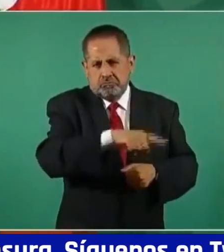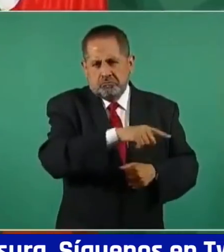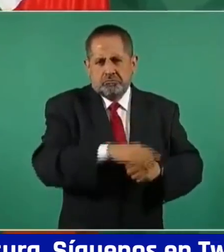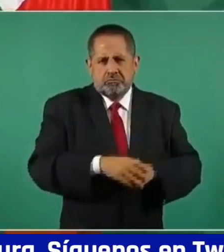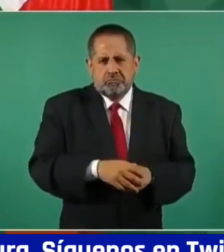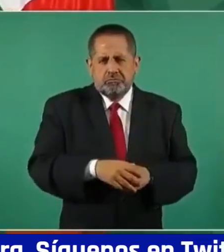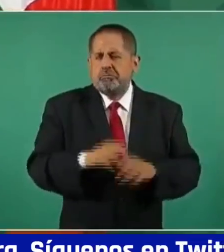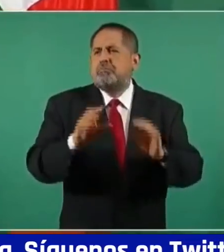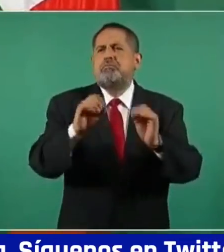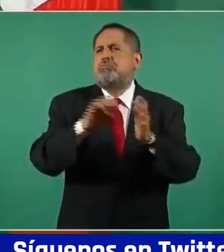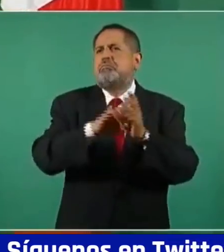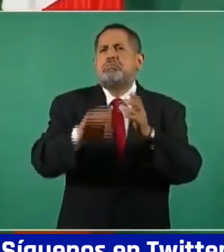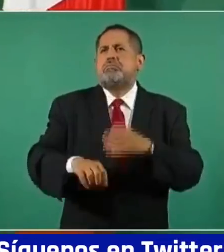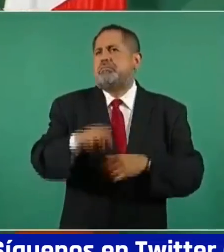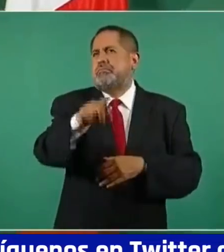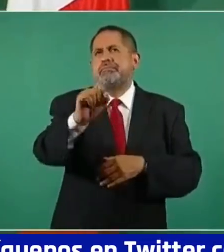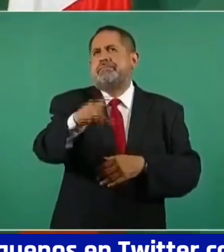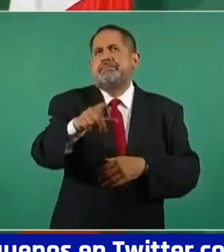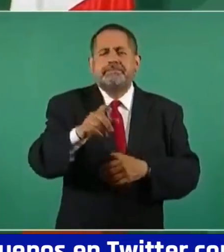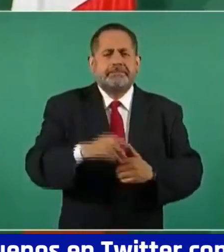O el caso de